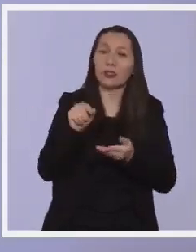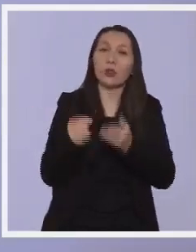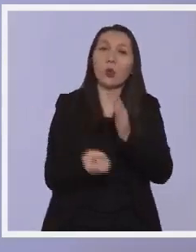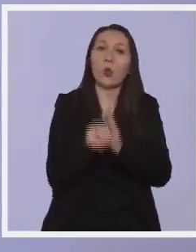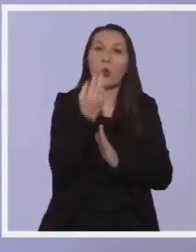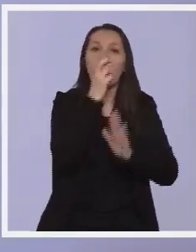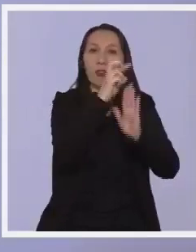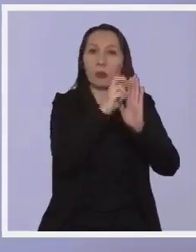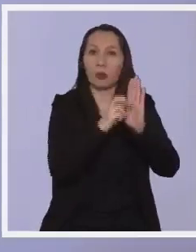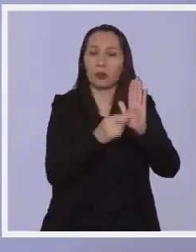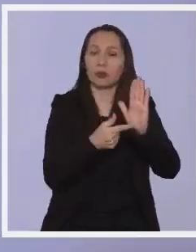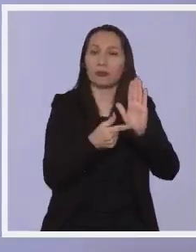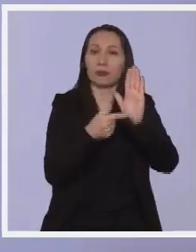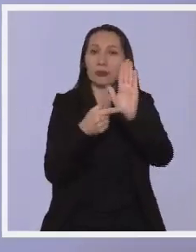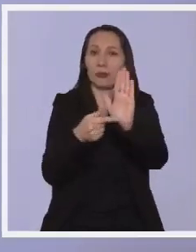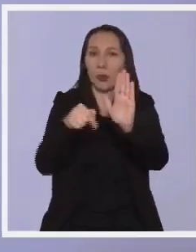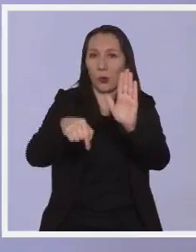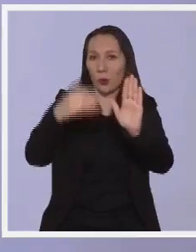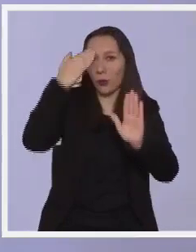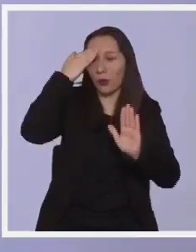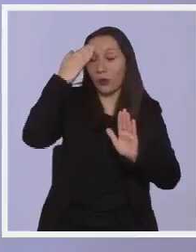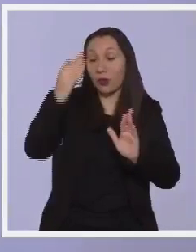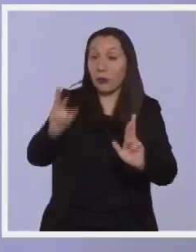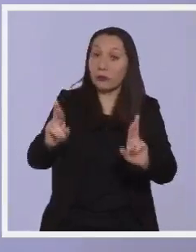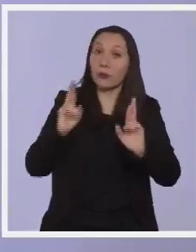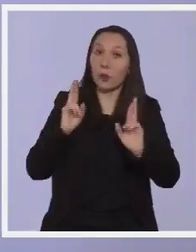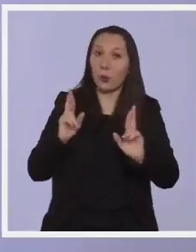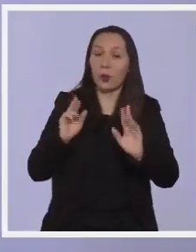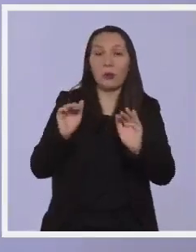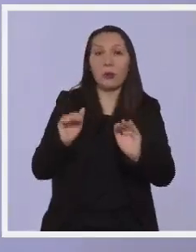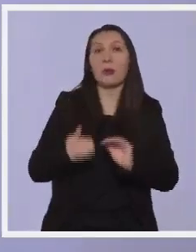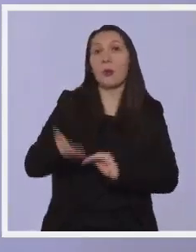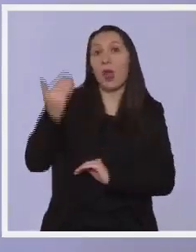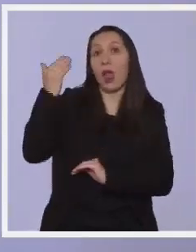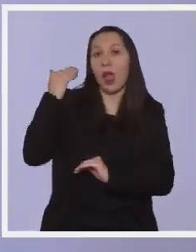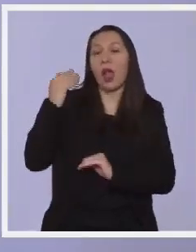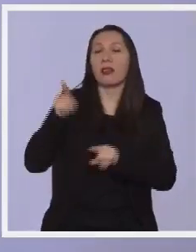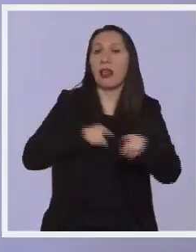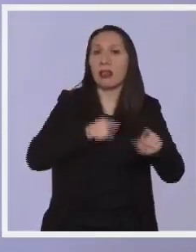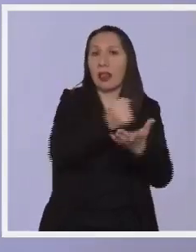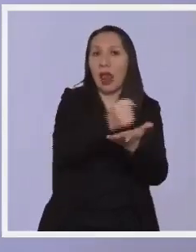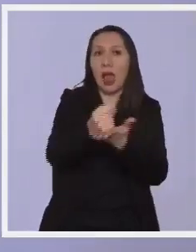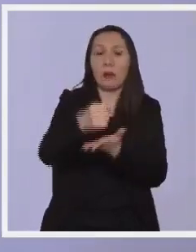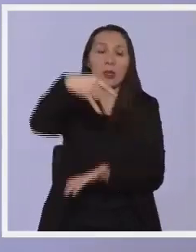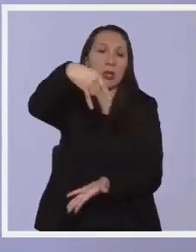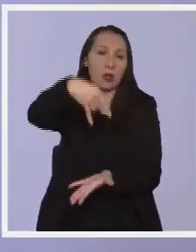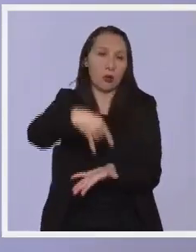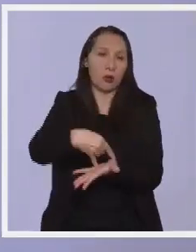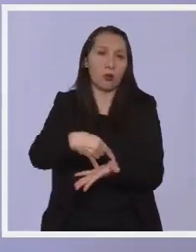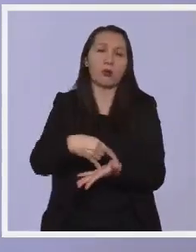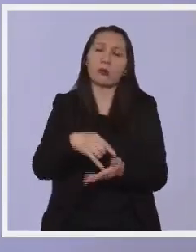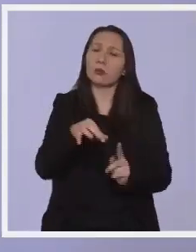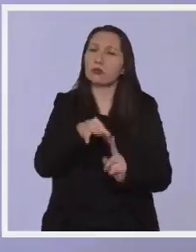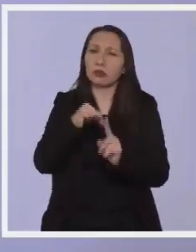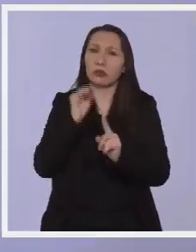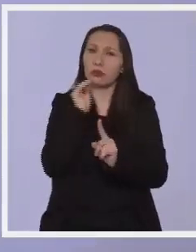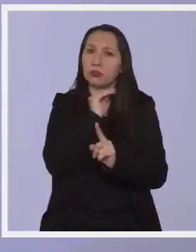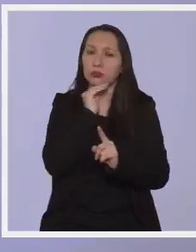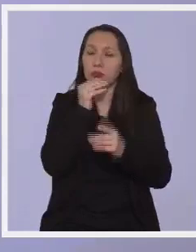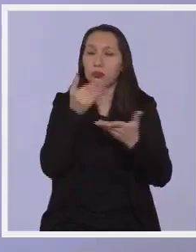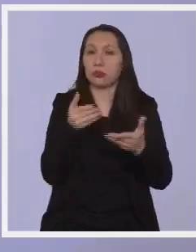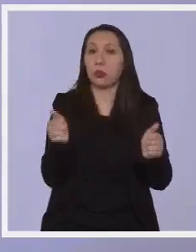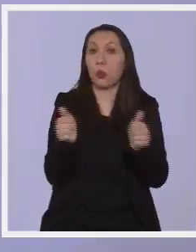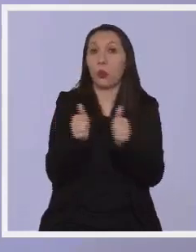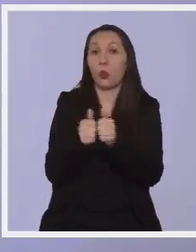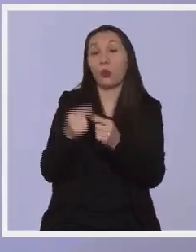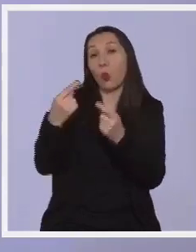nuevo proyecto que estamos presentando hoy día, que esperamos, como ha sido en los demás, que logremos tramitarlo en el Parlamento con prioridad y que junto